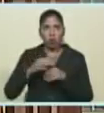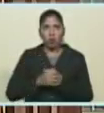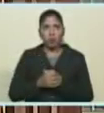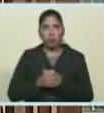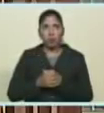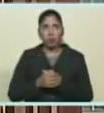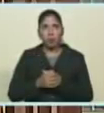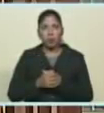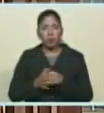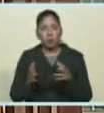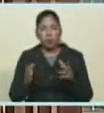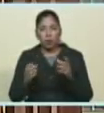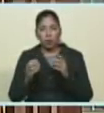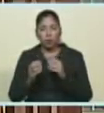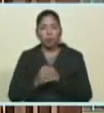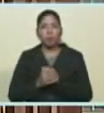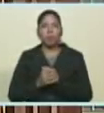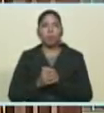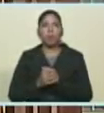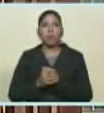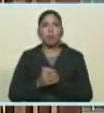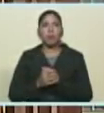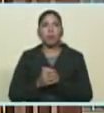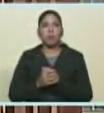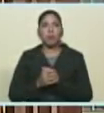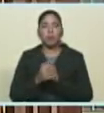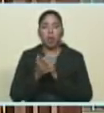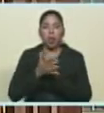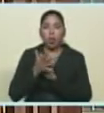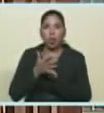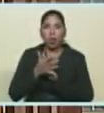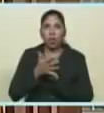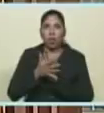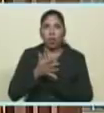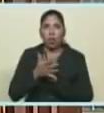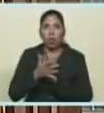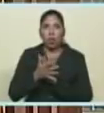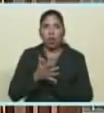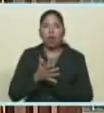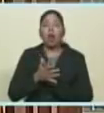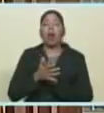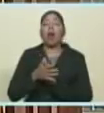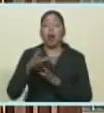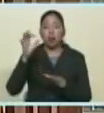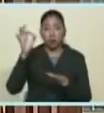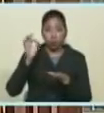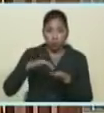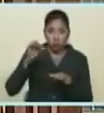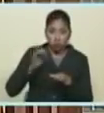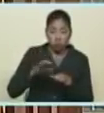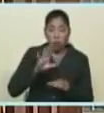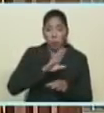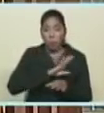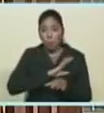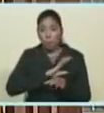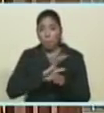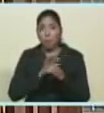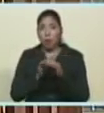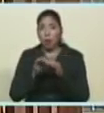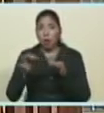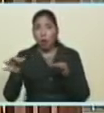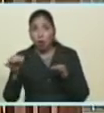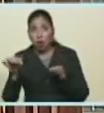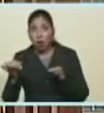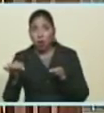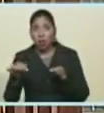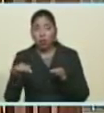¿cómo es? De complementariedad. Con fondo de compensación interterritorial, eso lo hizo alguien para enredarle la